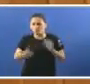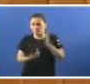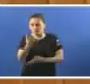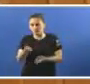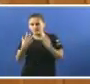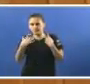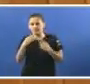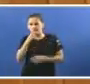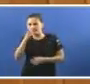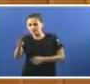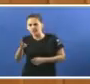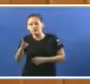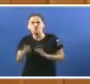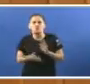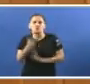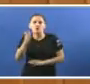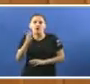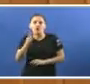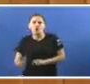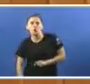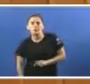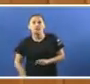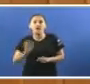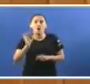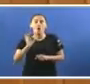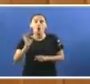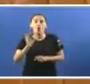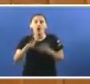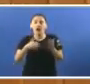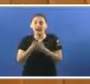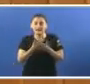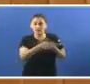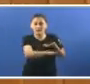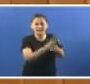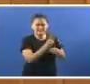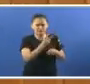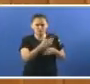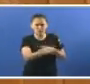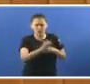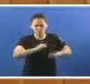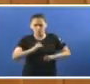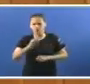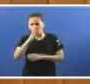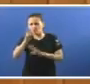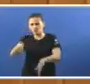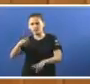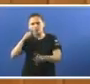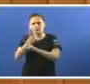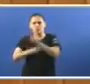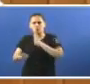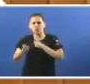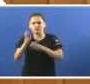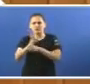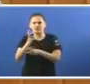Tres anos para un xeoño Ou incluso fora da traumatología de adultos Oito meses para unha consulta de